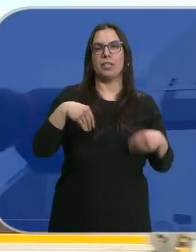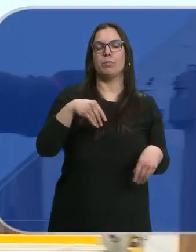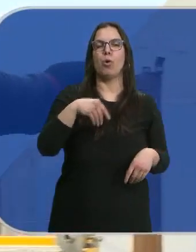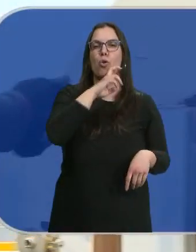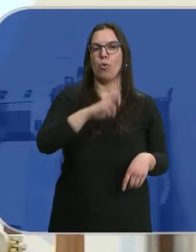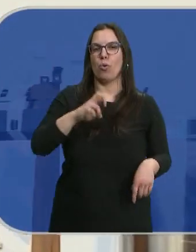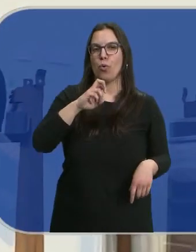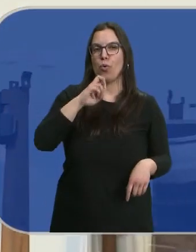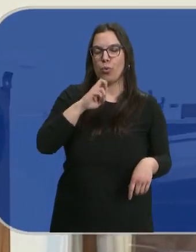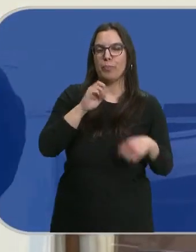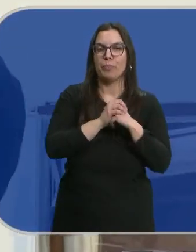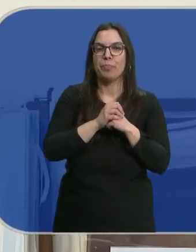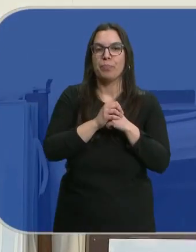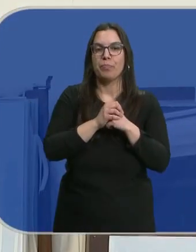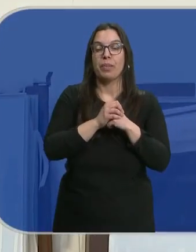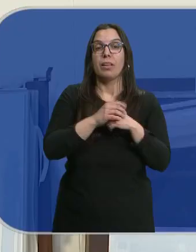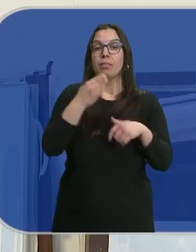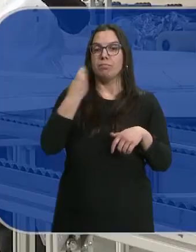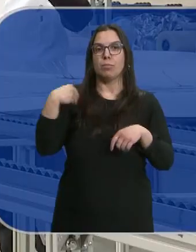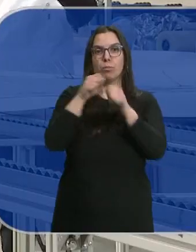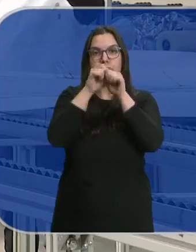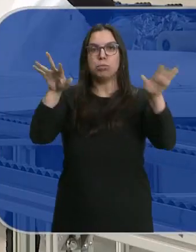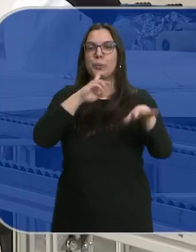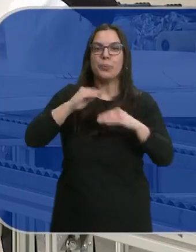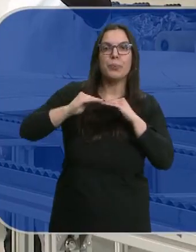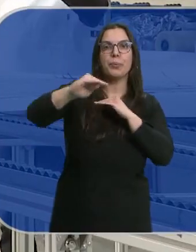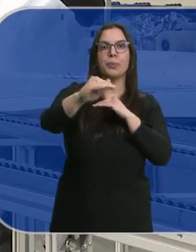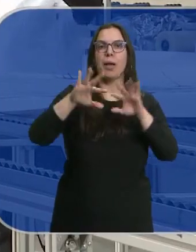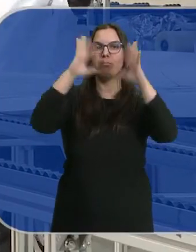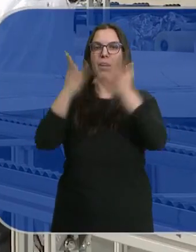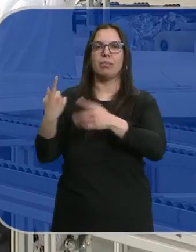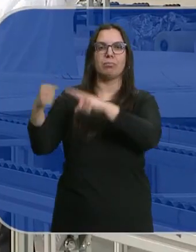Solar exporta sostenibilidad a todo el planeta con la ayuda del ICE.